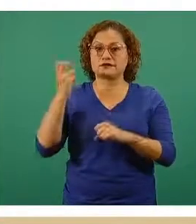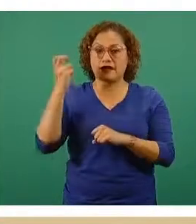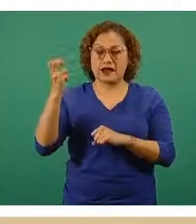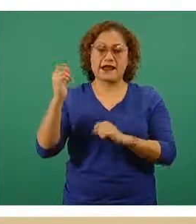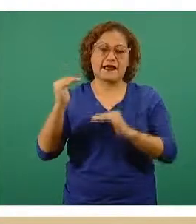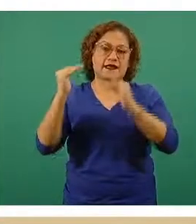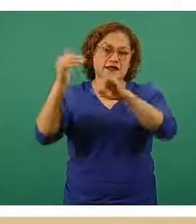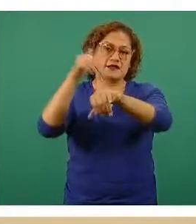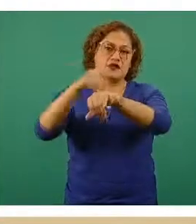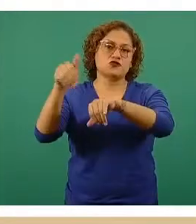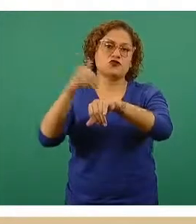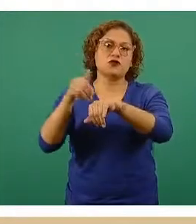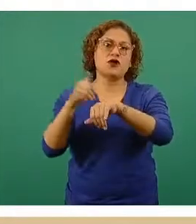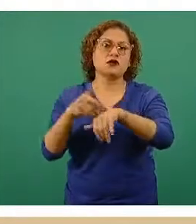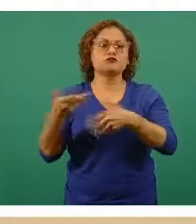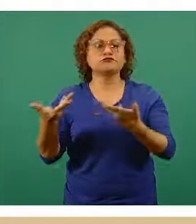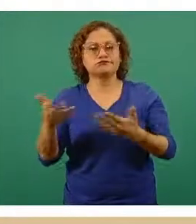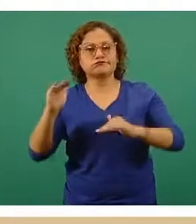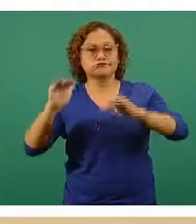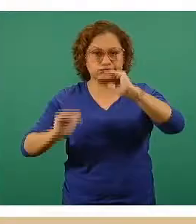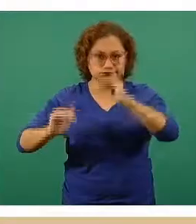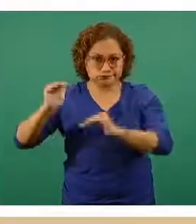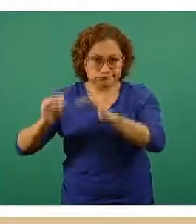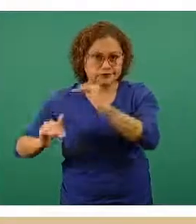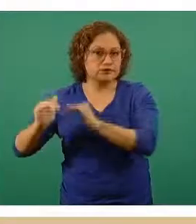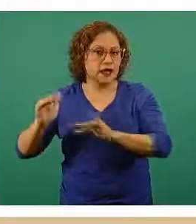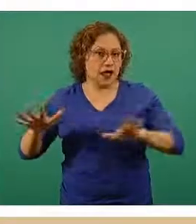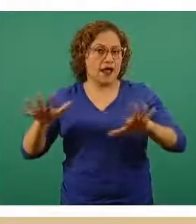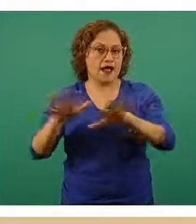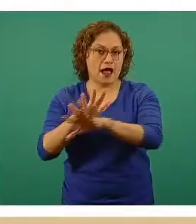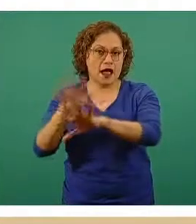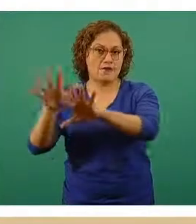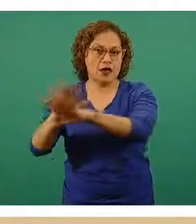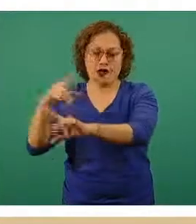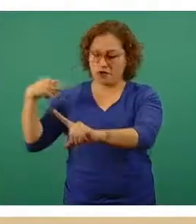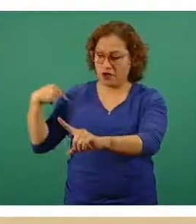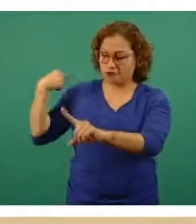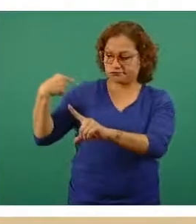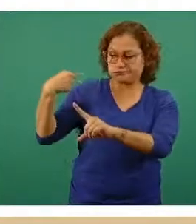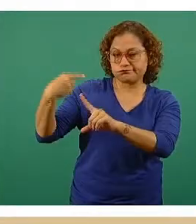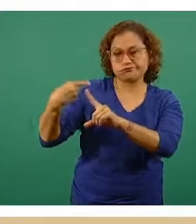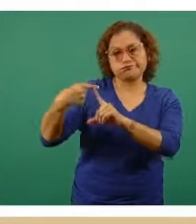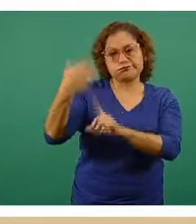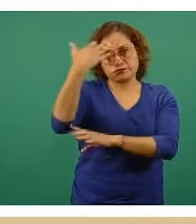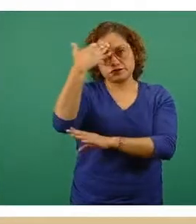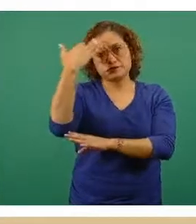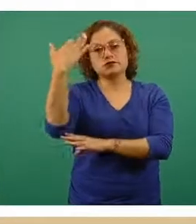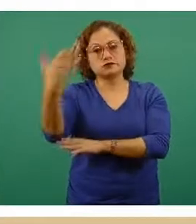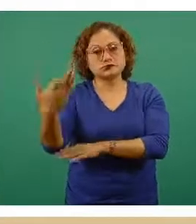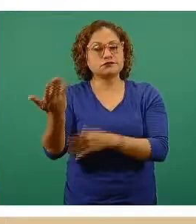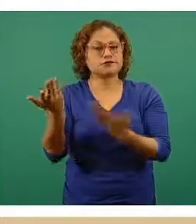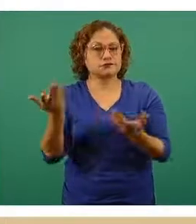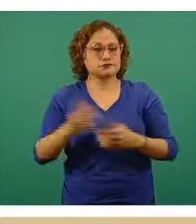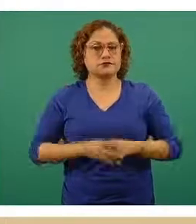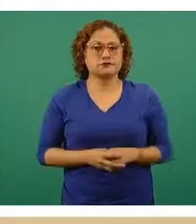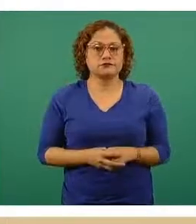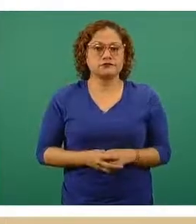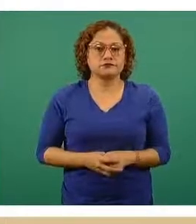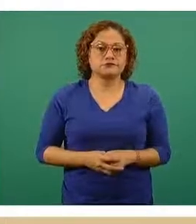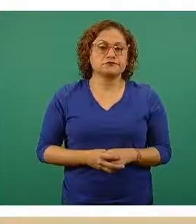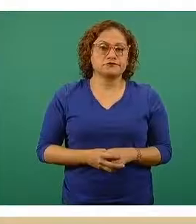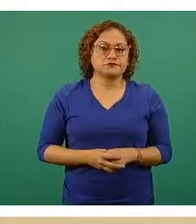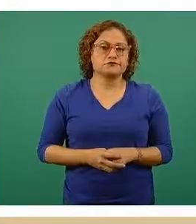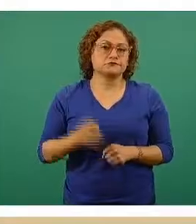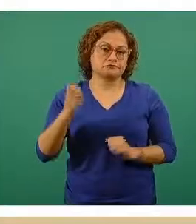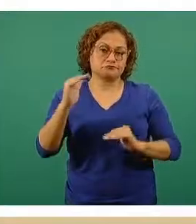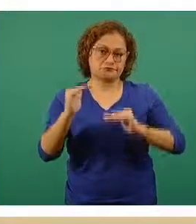movible, es una cifra la cual es dinámica y conforme vayamos avanzando es este dinamismo